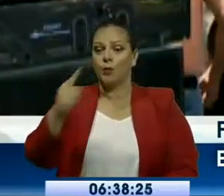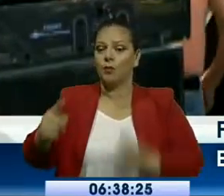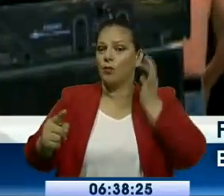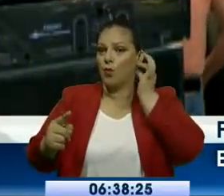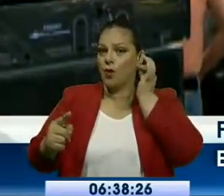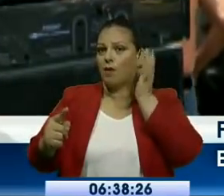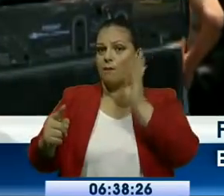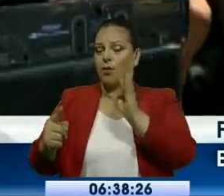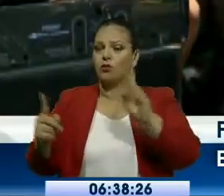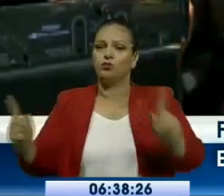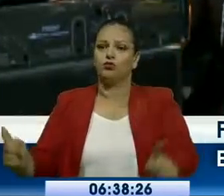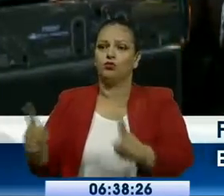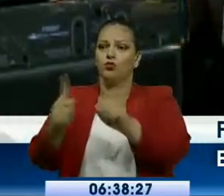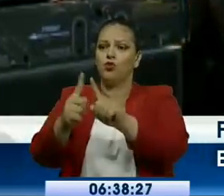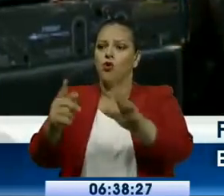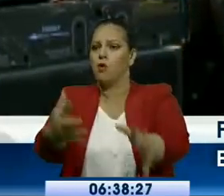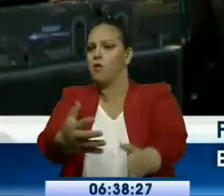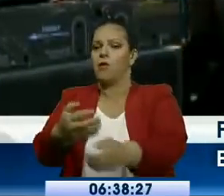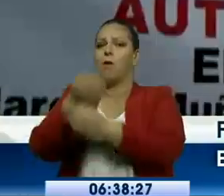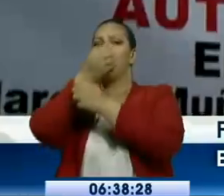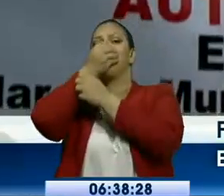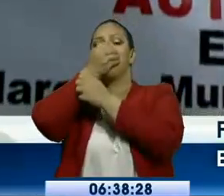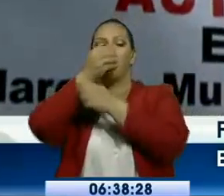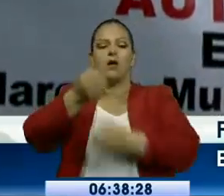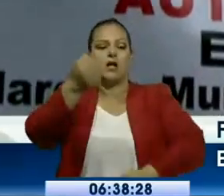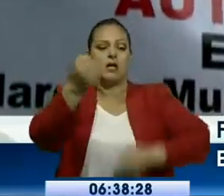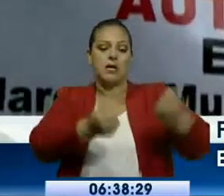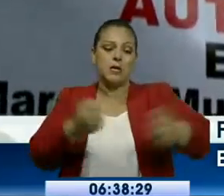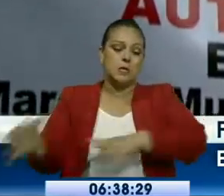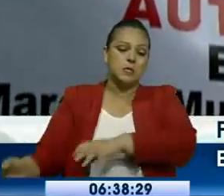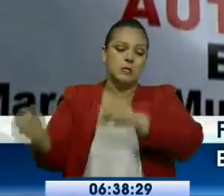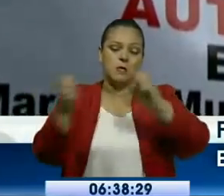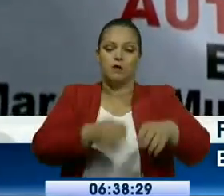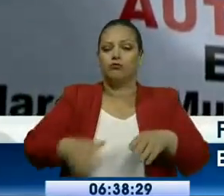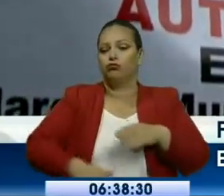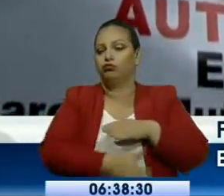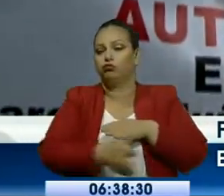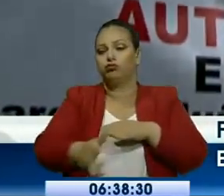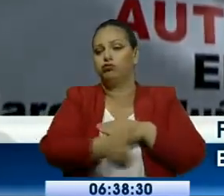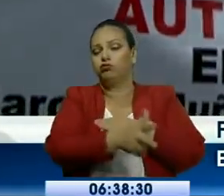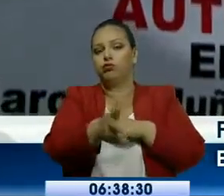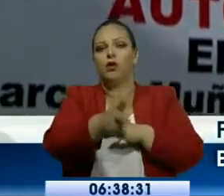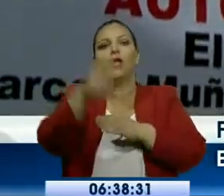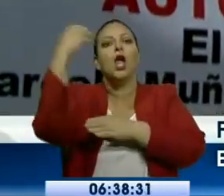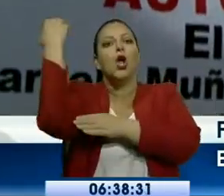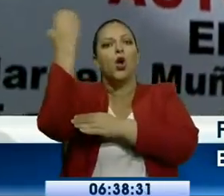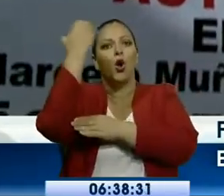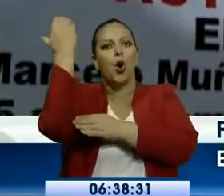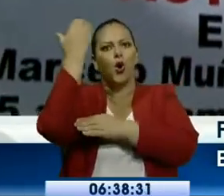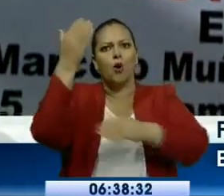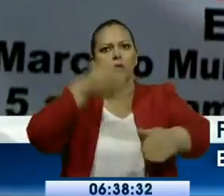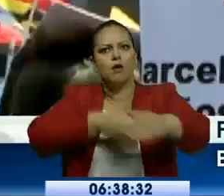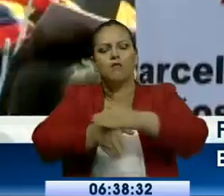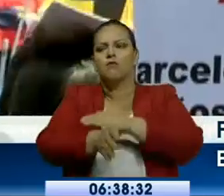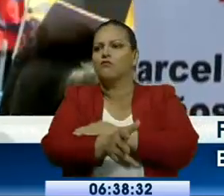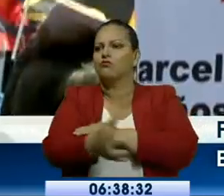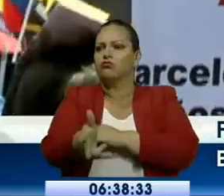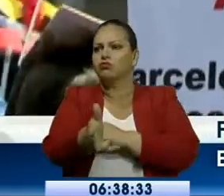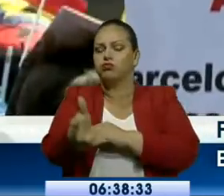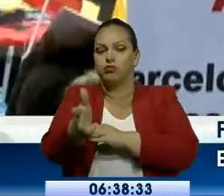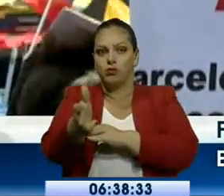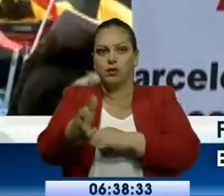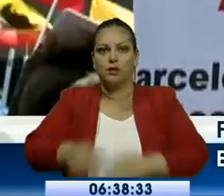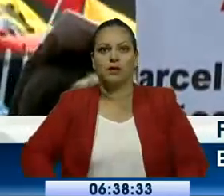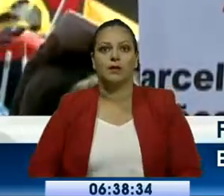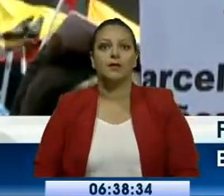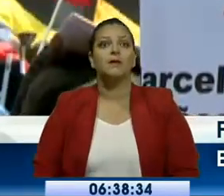zona selvática cercana a la frontera con Colombia. La mujer habría sido liberada, pero a cambio se le habría pedido conseguir una suma importante